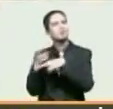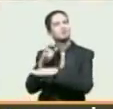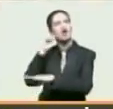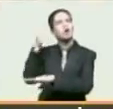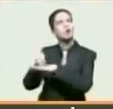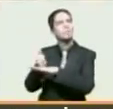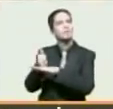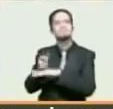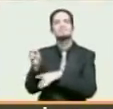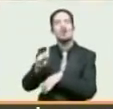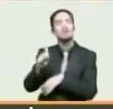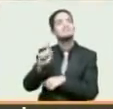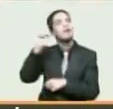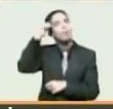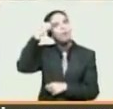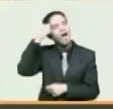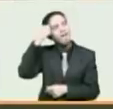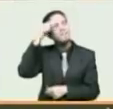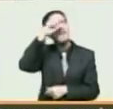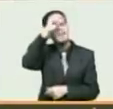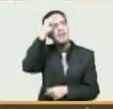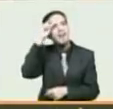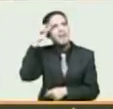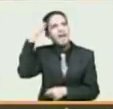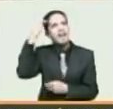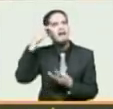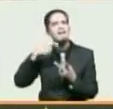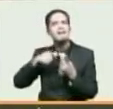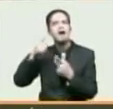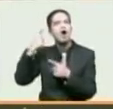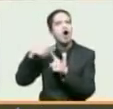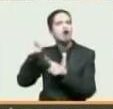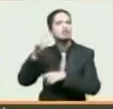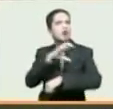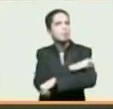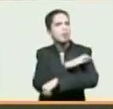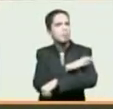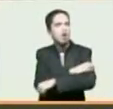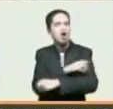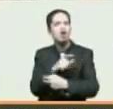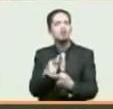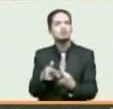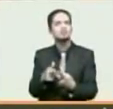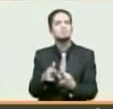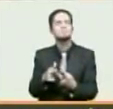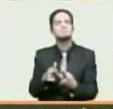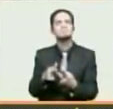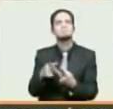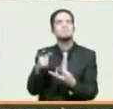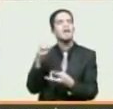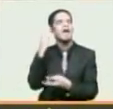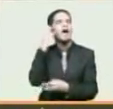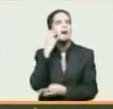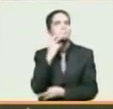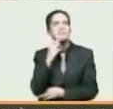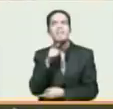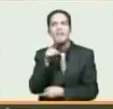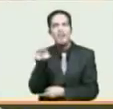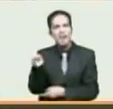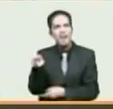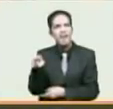Julio Borges, a Ledesma, busque a Vecchio, busque a la señora Tintoria, María Corina, Capriles, búsquelos a ellos, que ellos son los